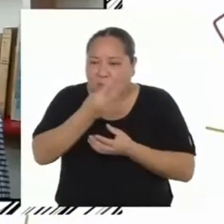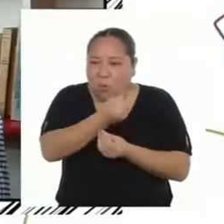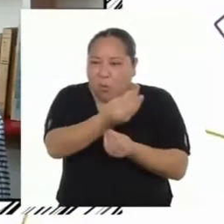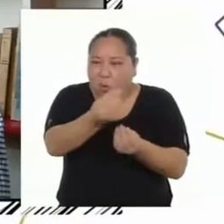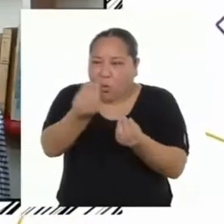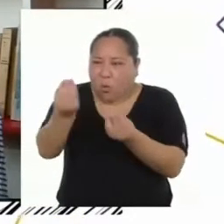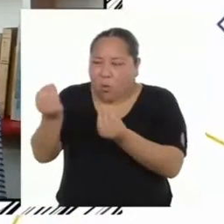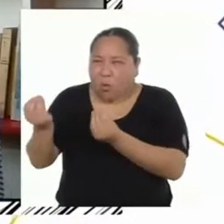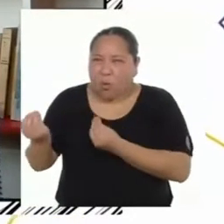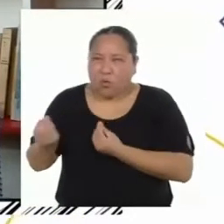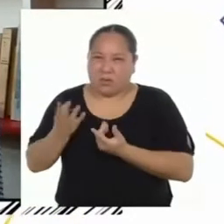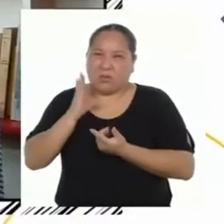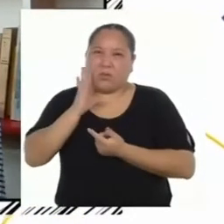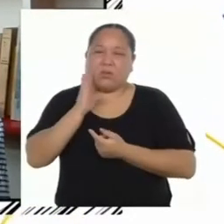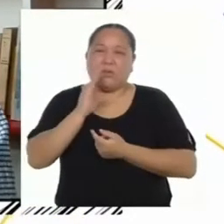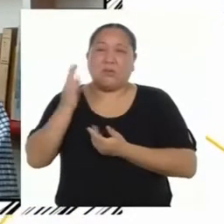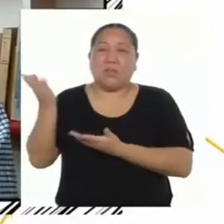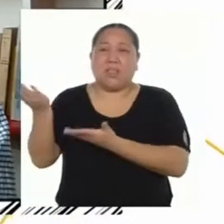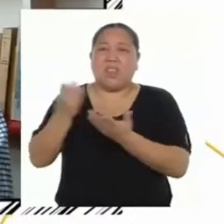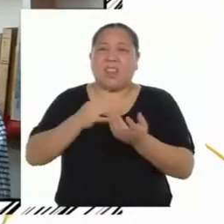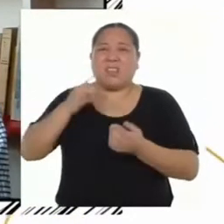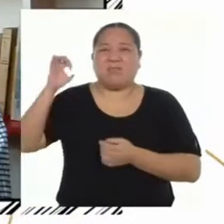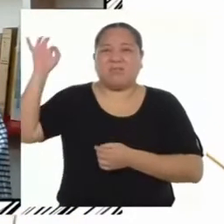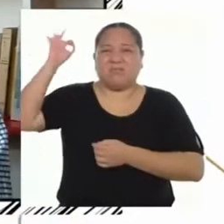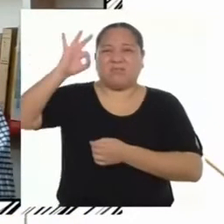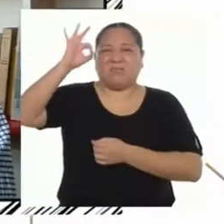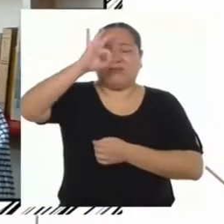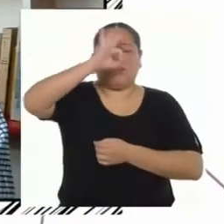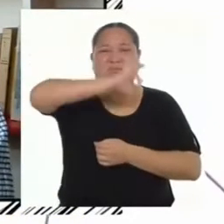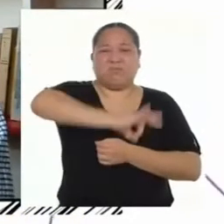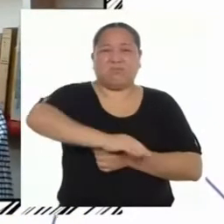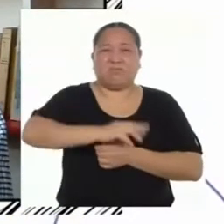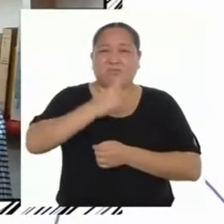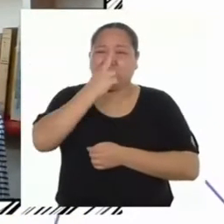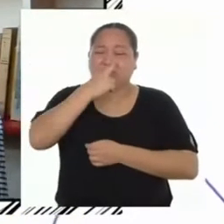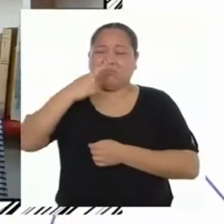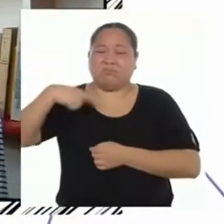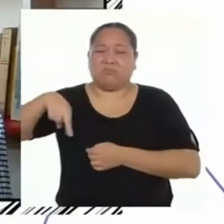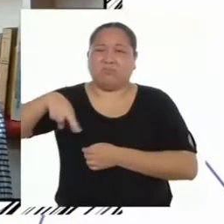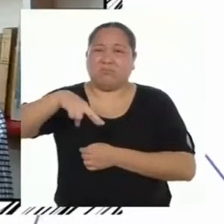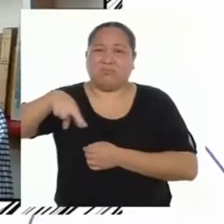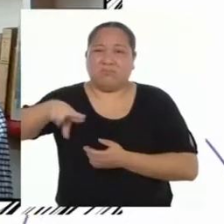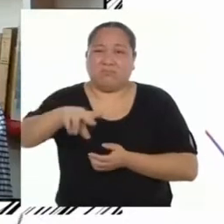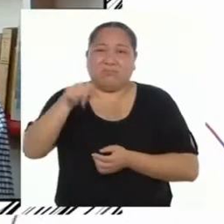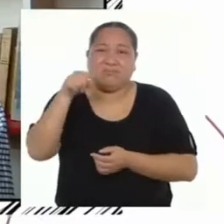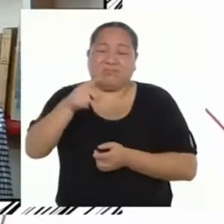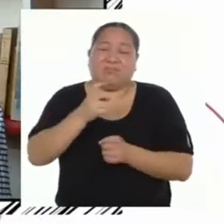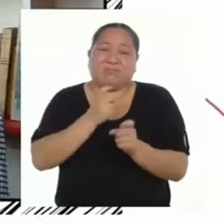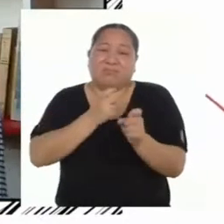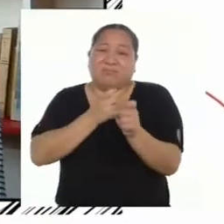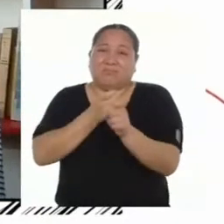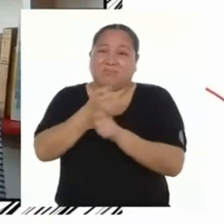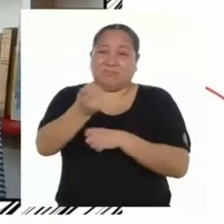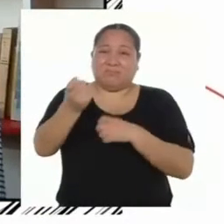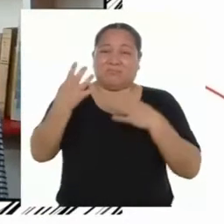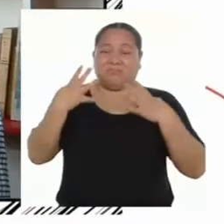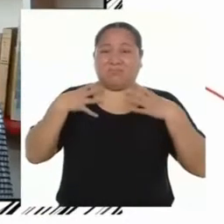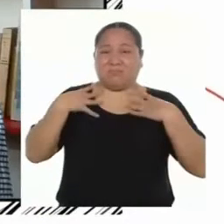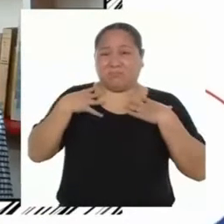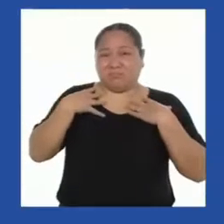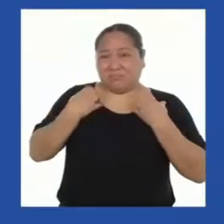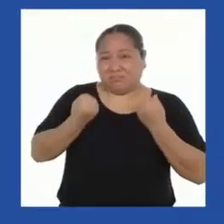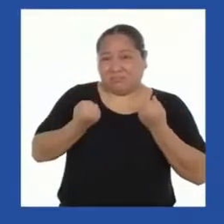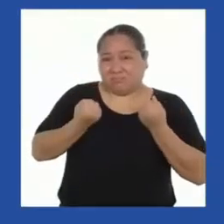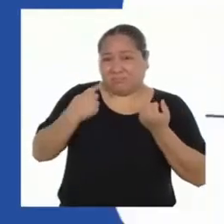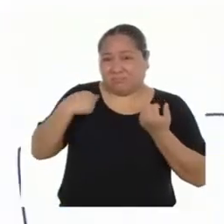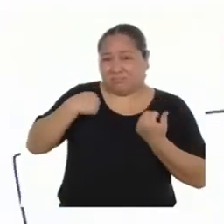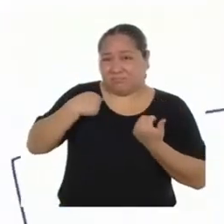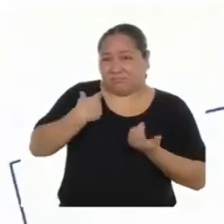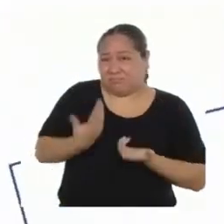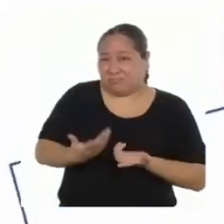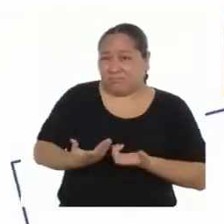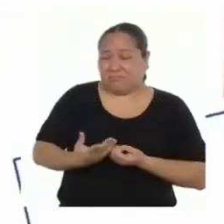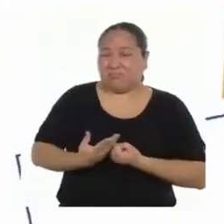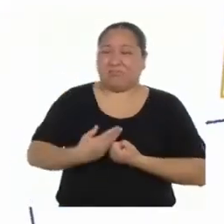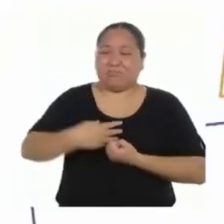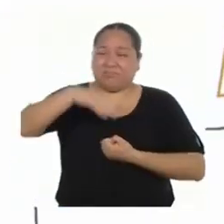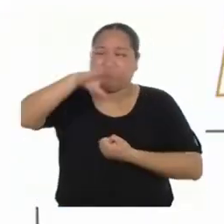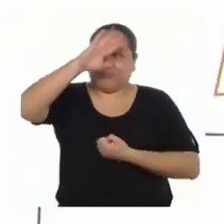traer insectos, roedores, que nos pueden perjudicar transmitiendo